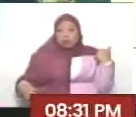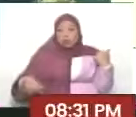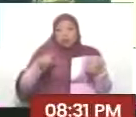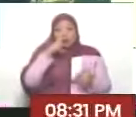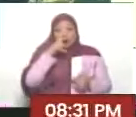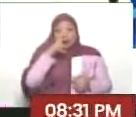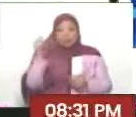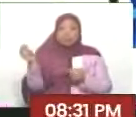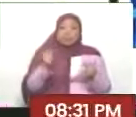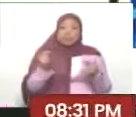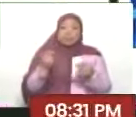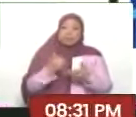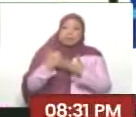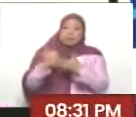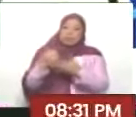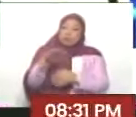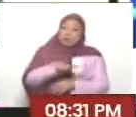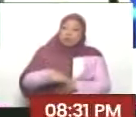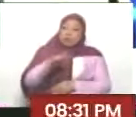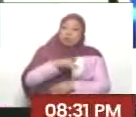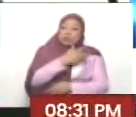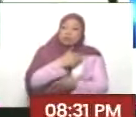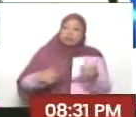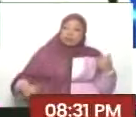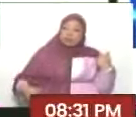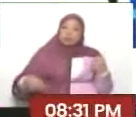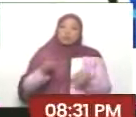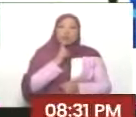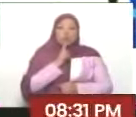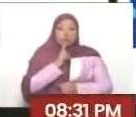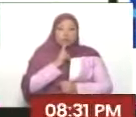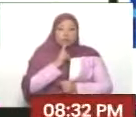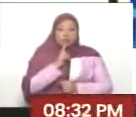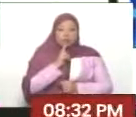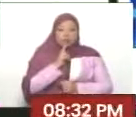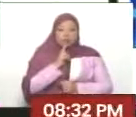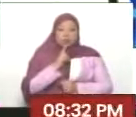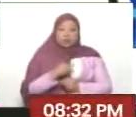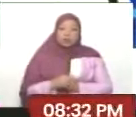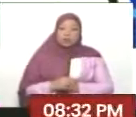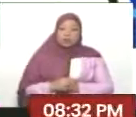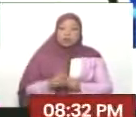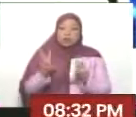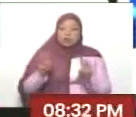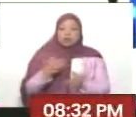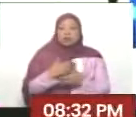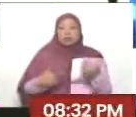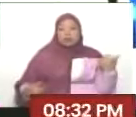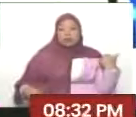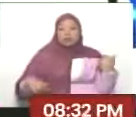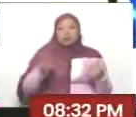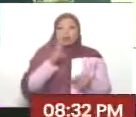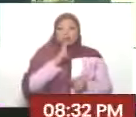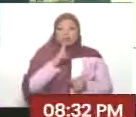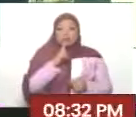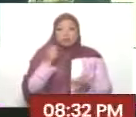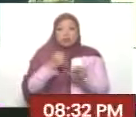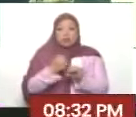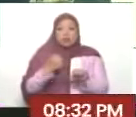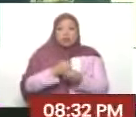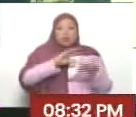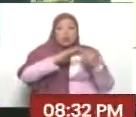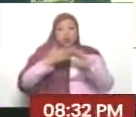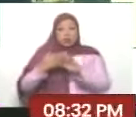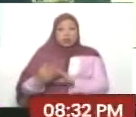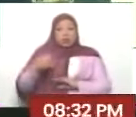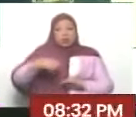ministros y facultamos plenamente a la presidenta Xiomara Castro de Honduras, nueva presidenta de la